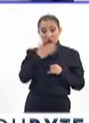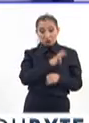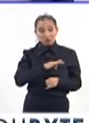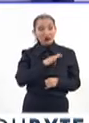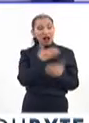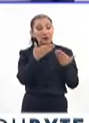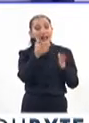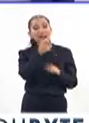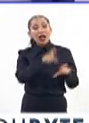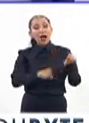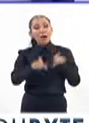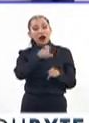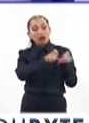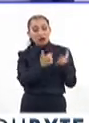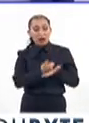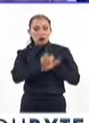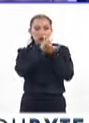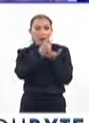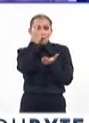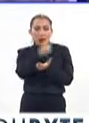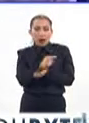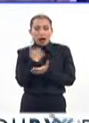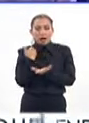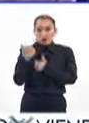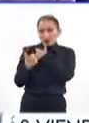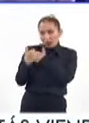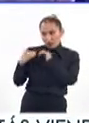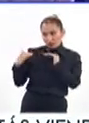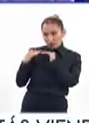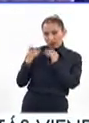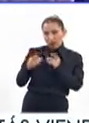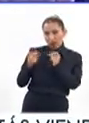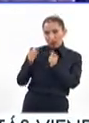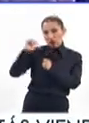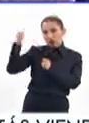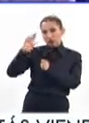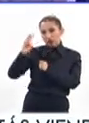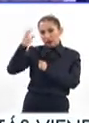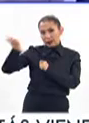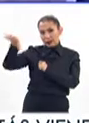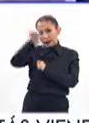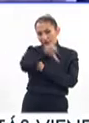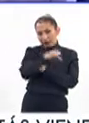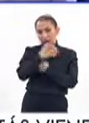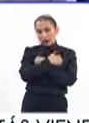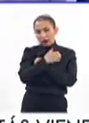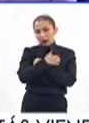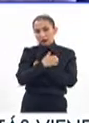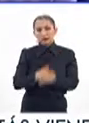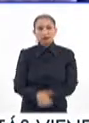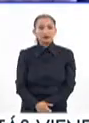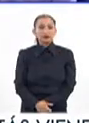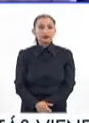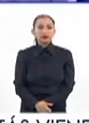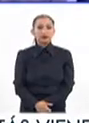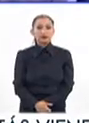celebraron la apertura de este laboratorio que les permitirá competir en calidad con alumnos de otras instituciones de educación